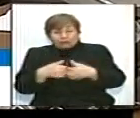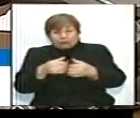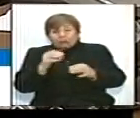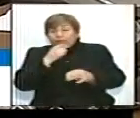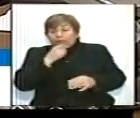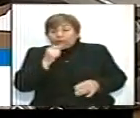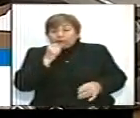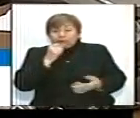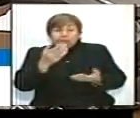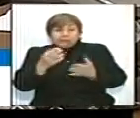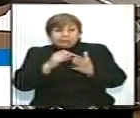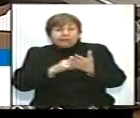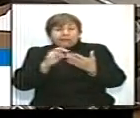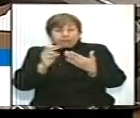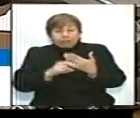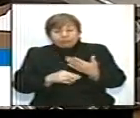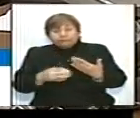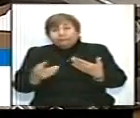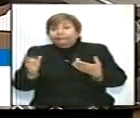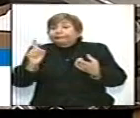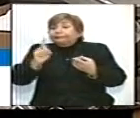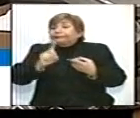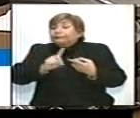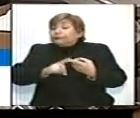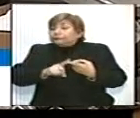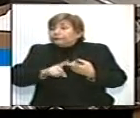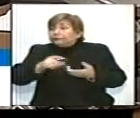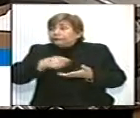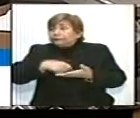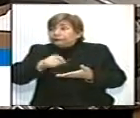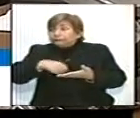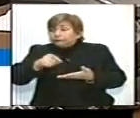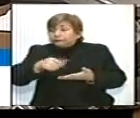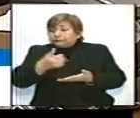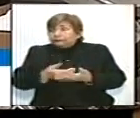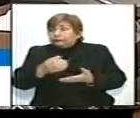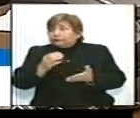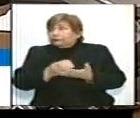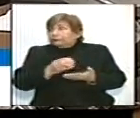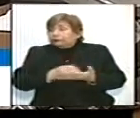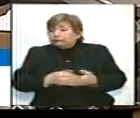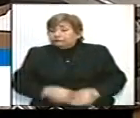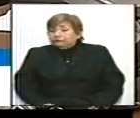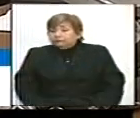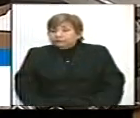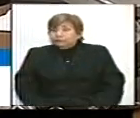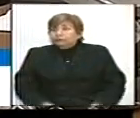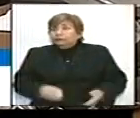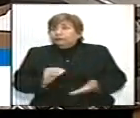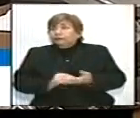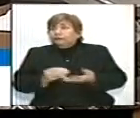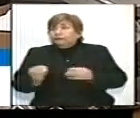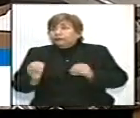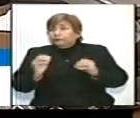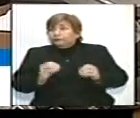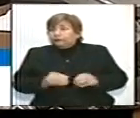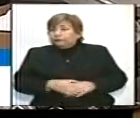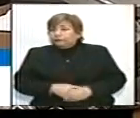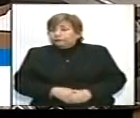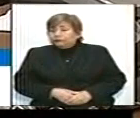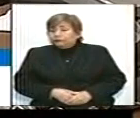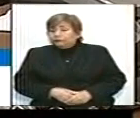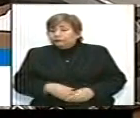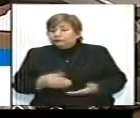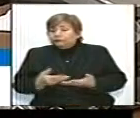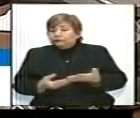de financiar este proyecto hasta la firma de convenio. En el tercer paso tenemos la elaboración del expediente técnico, que con la